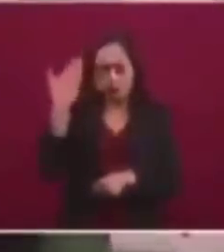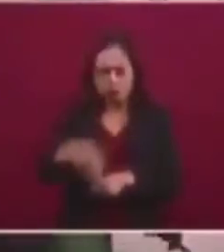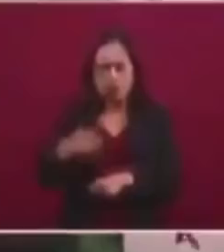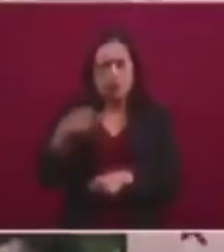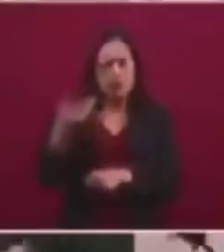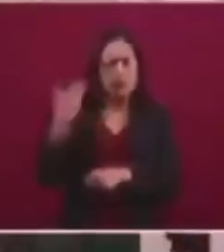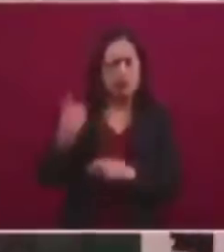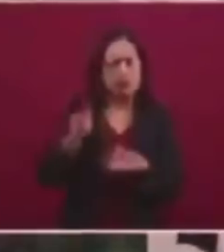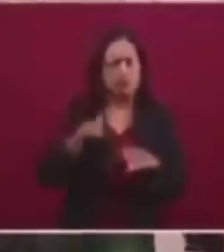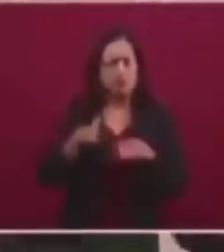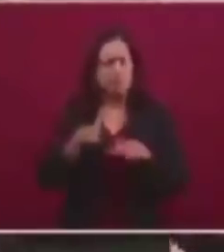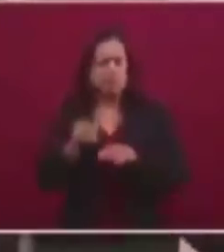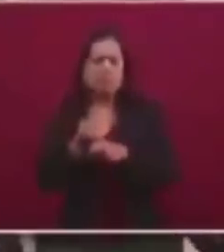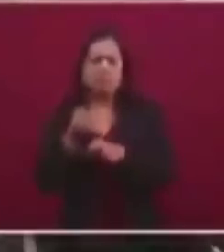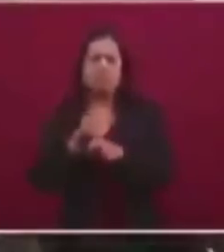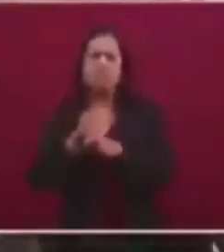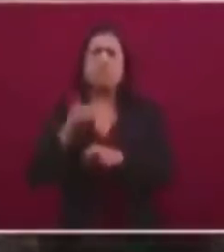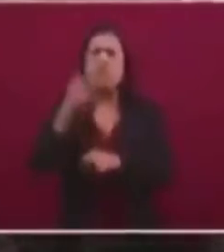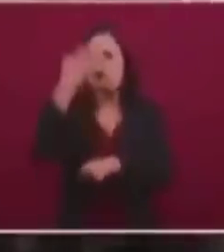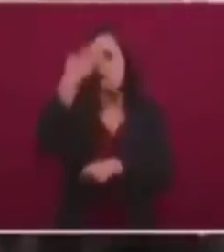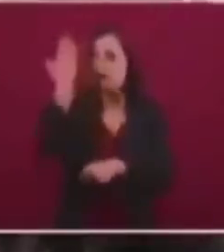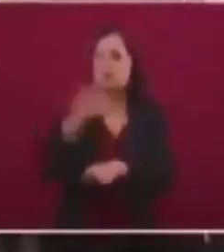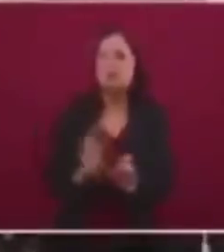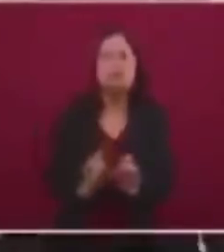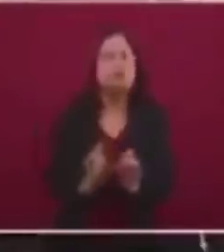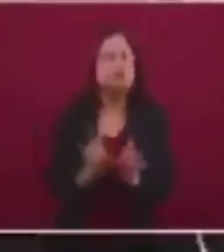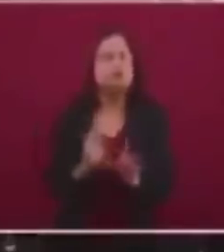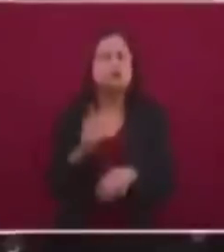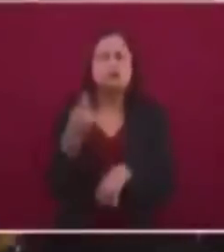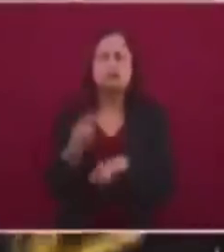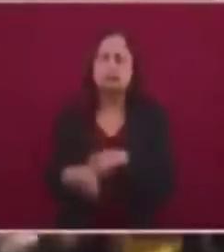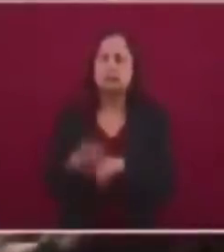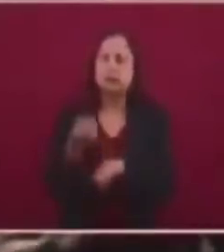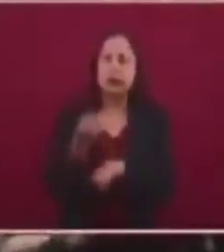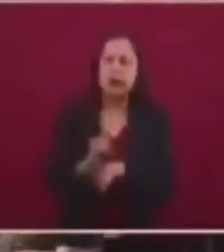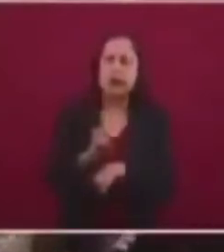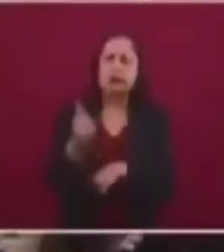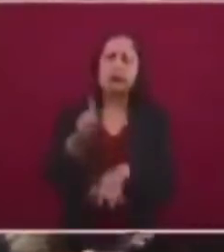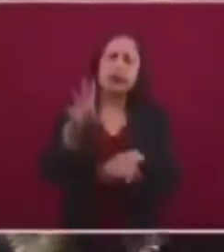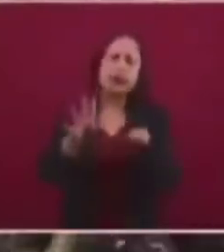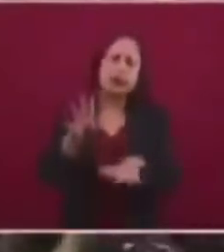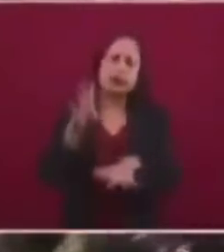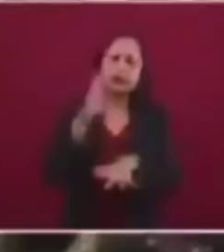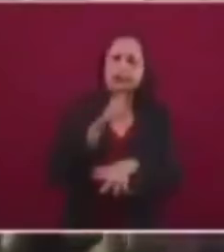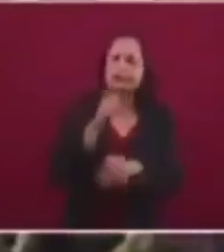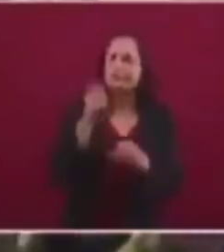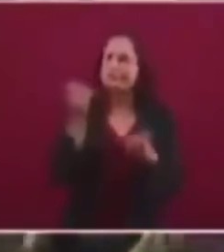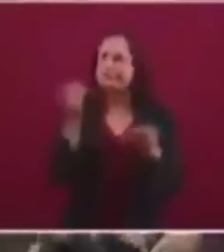ahí va. Quienes cuentan con adiestramiento para realizar saltos a